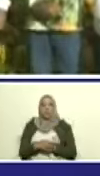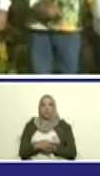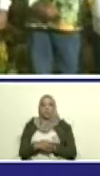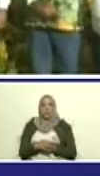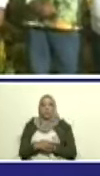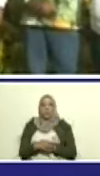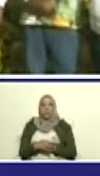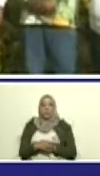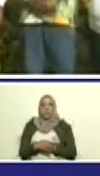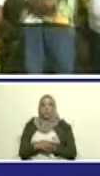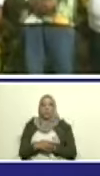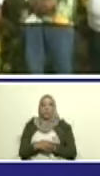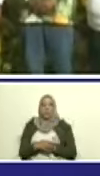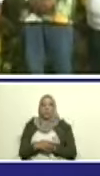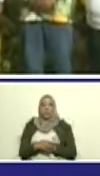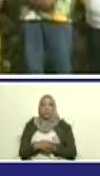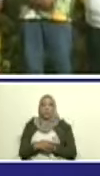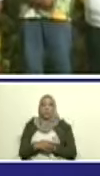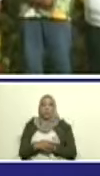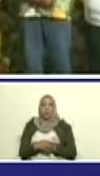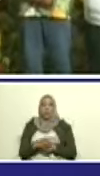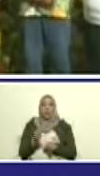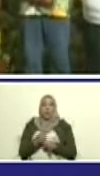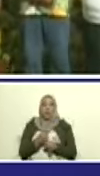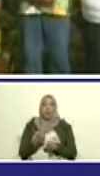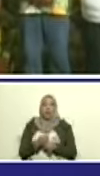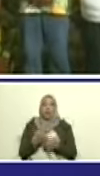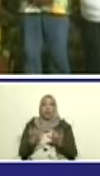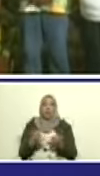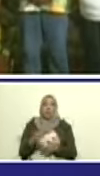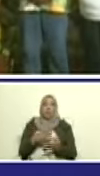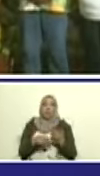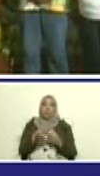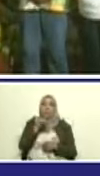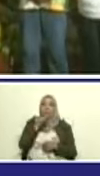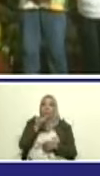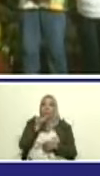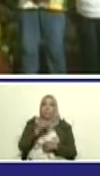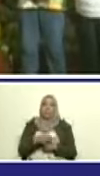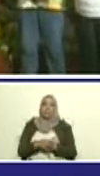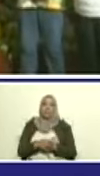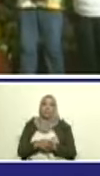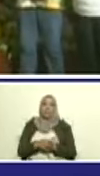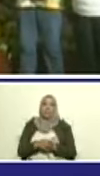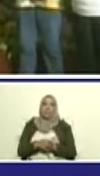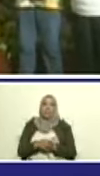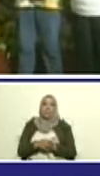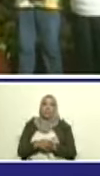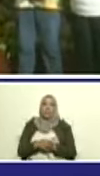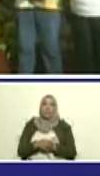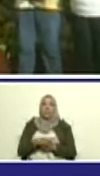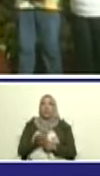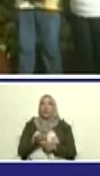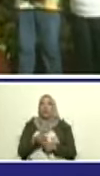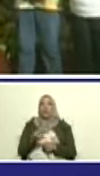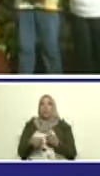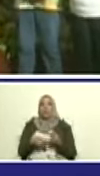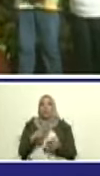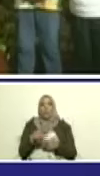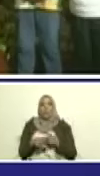tan llena de mitos, leyendas, de buen canto, buena cultura, buen baile y ahora buena